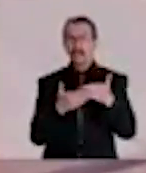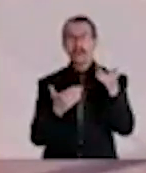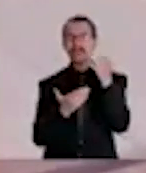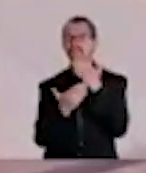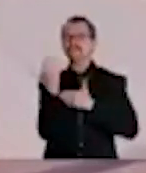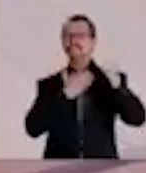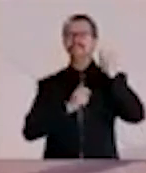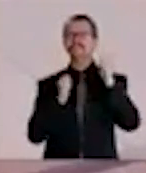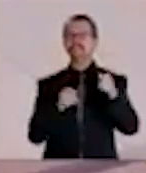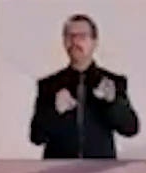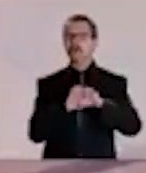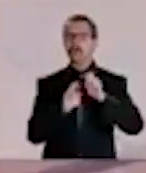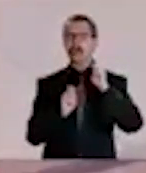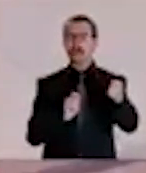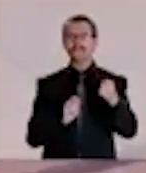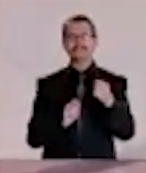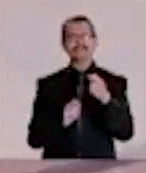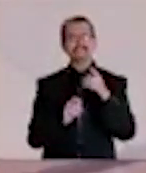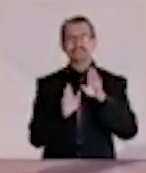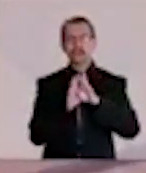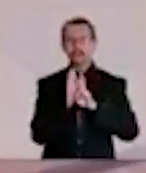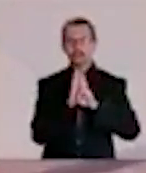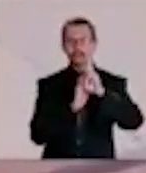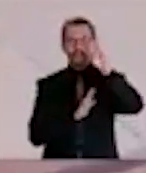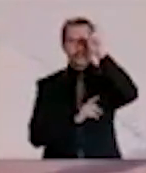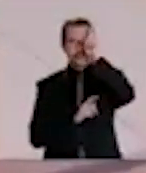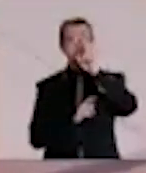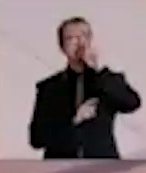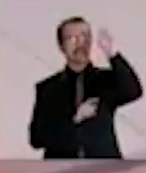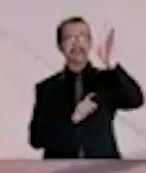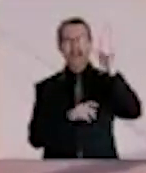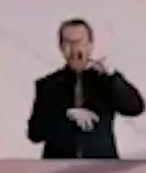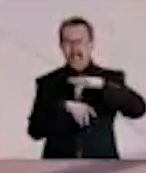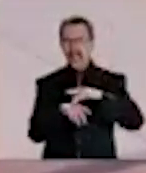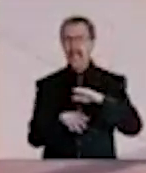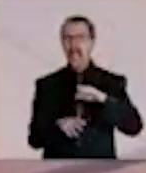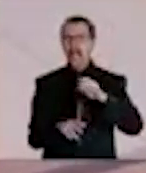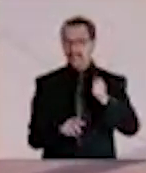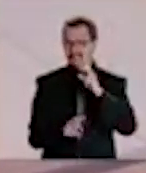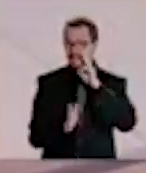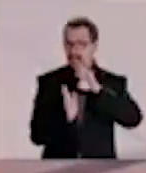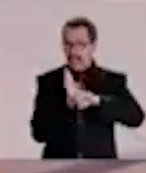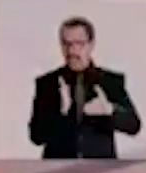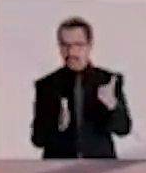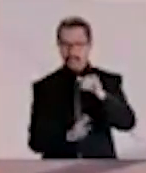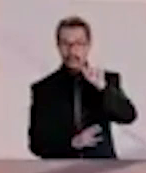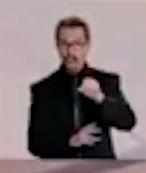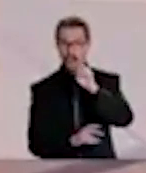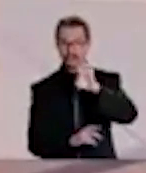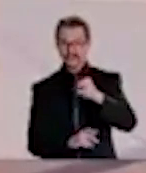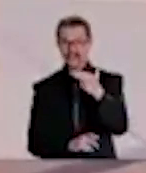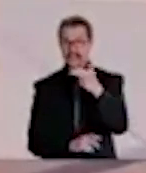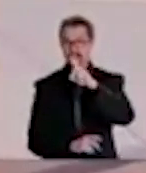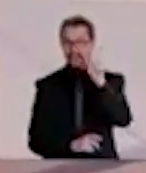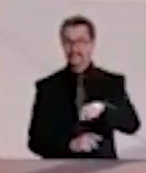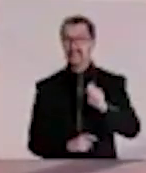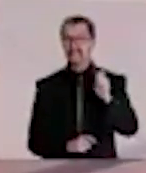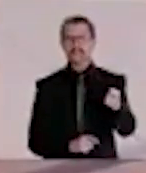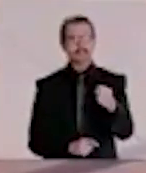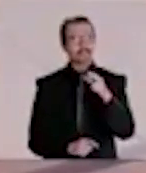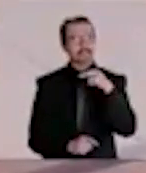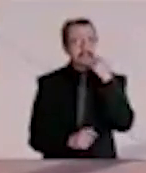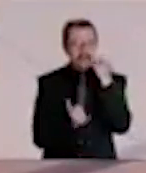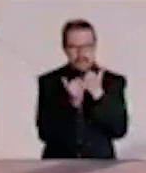los eeuu queremos que haya muchos más como jose hernandez y eso lo vamos a lograr defendiendo el interés nacional y